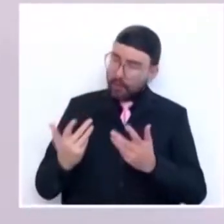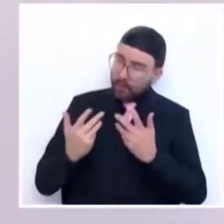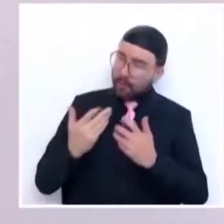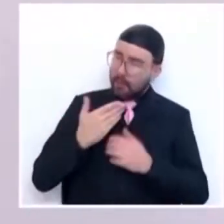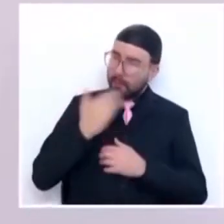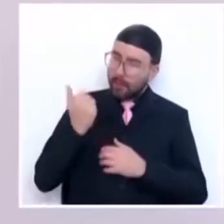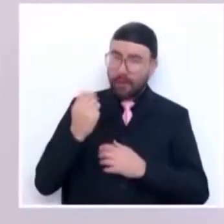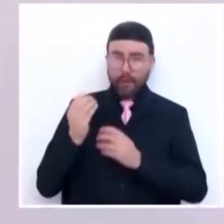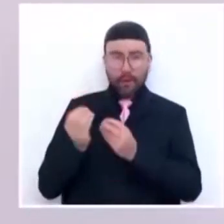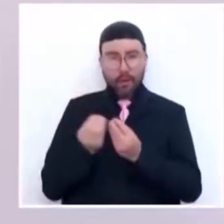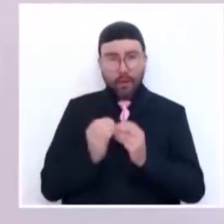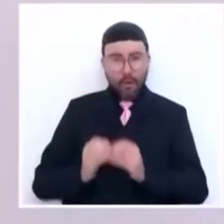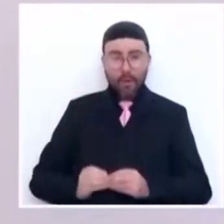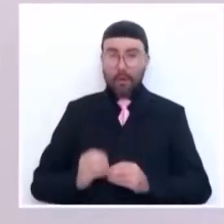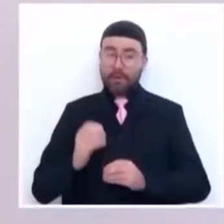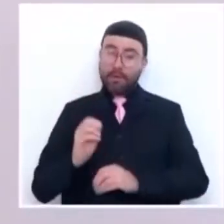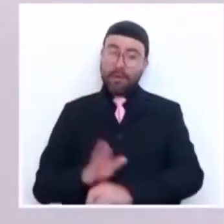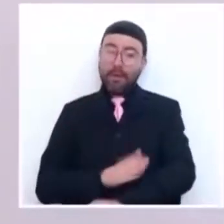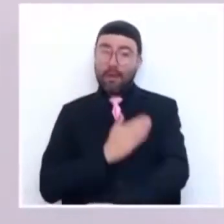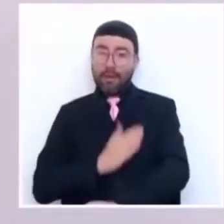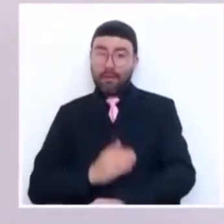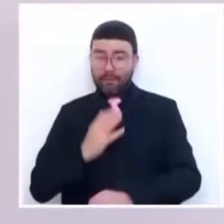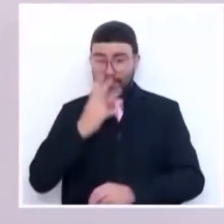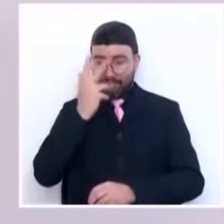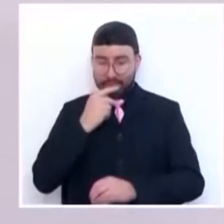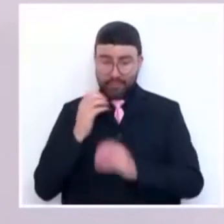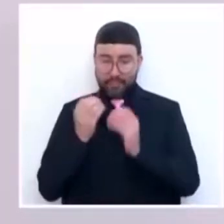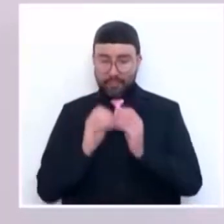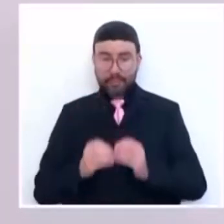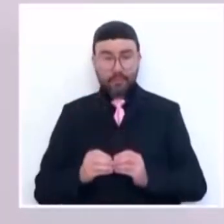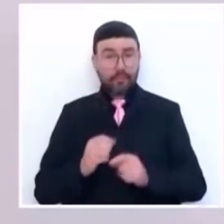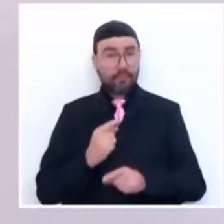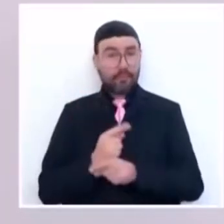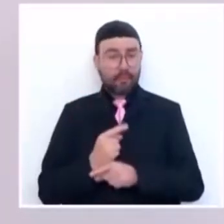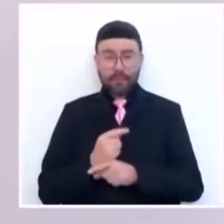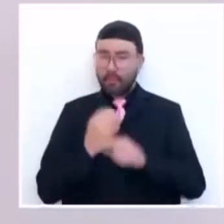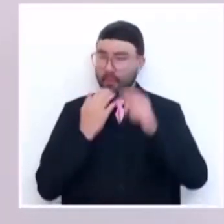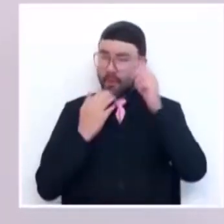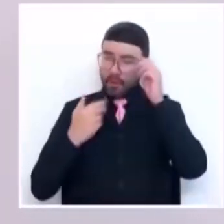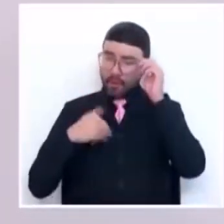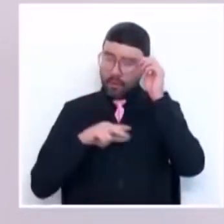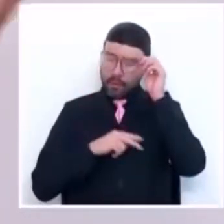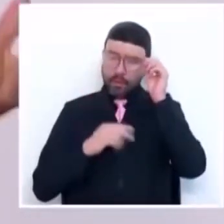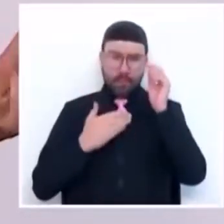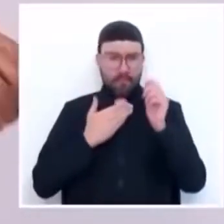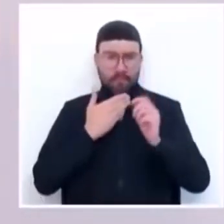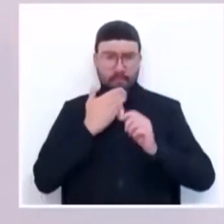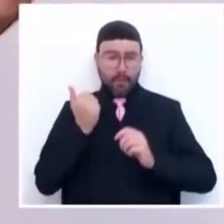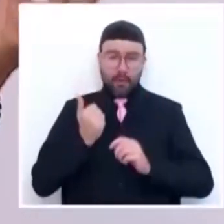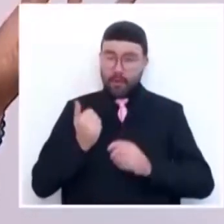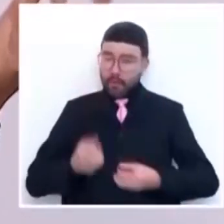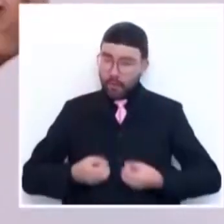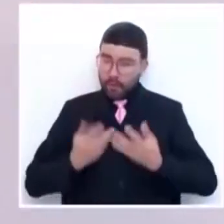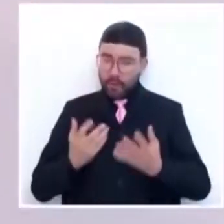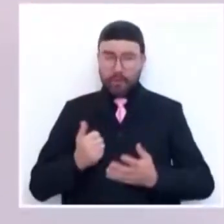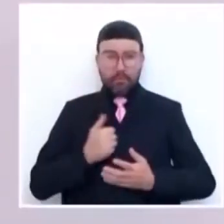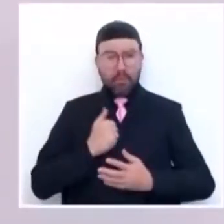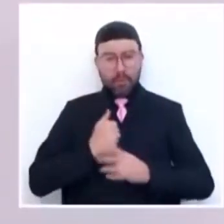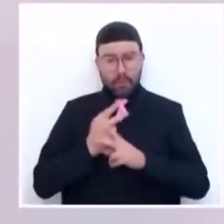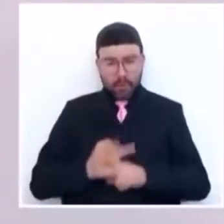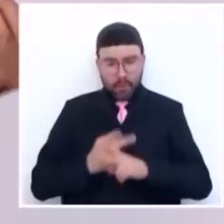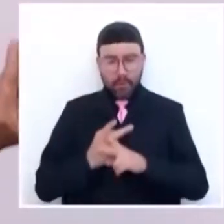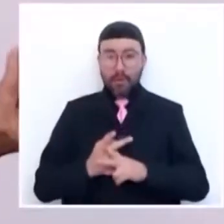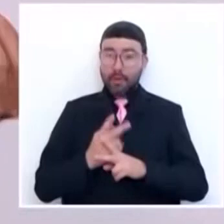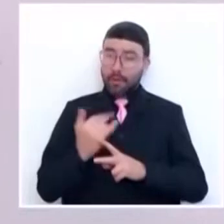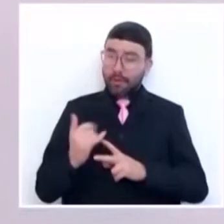de arte. Uh-huh. Y ahí, entonces, cuando somos la mejor expresión del autocuidado, de la relación con el